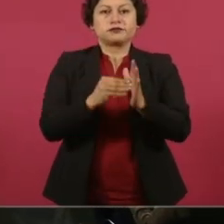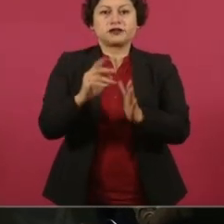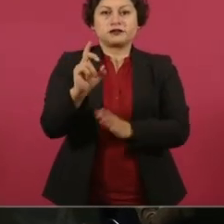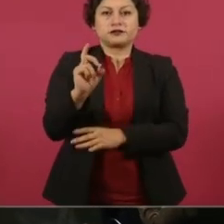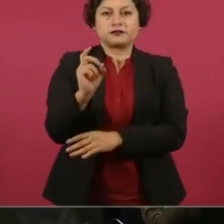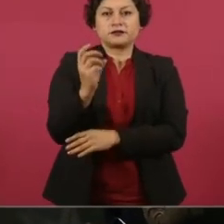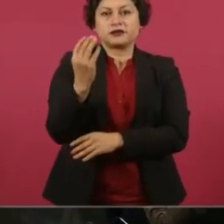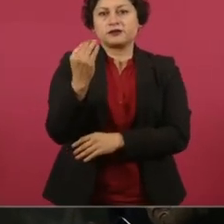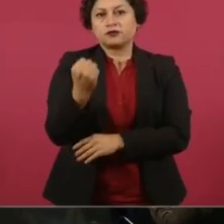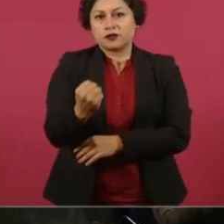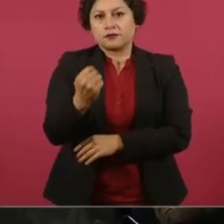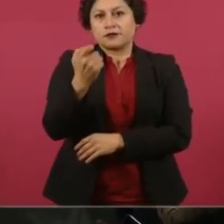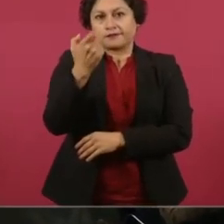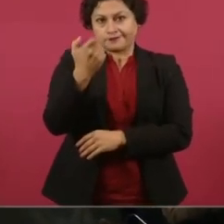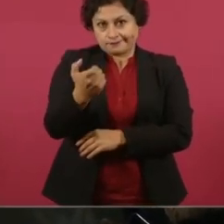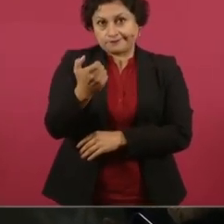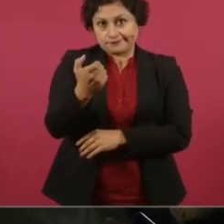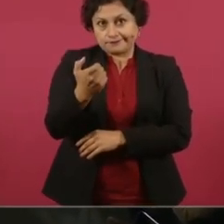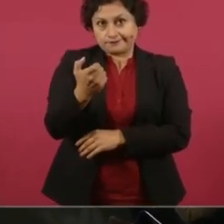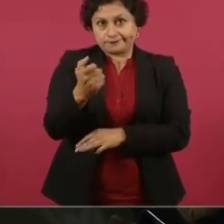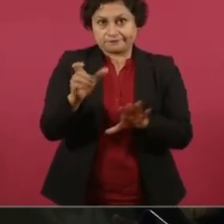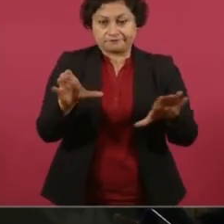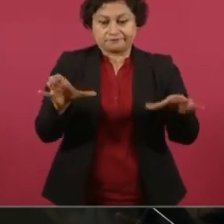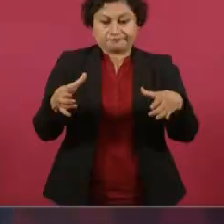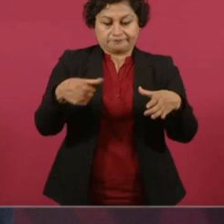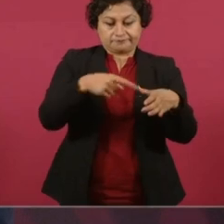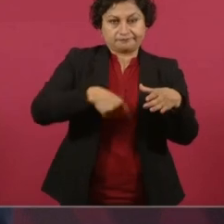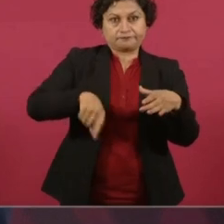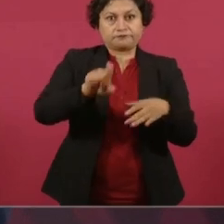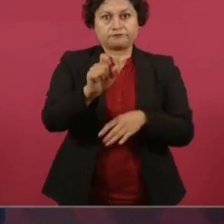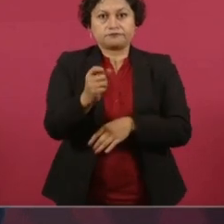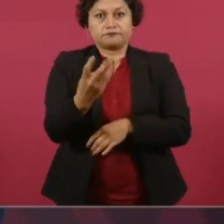1,039 pesos por 24 productos.